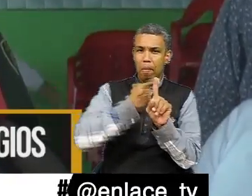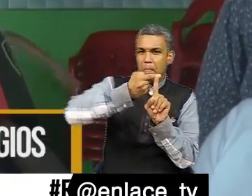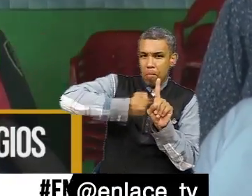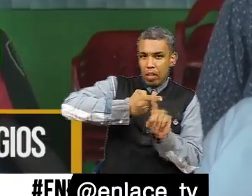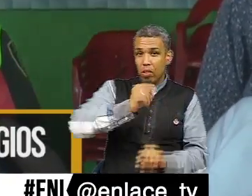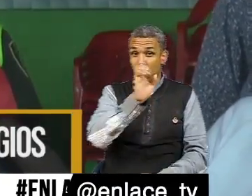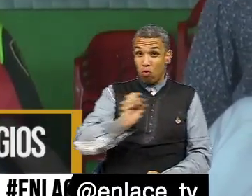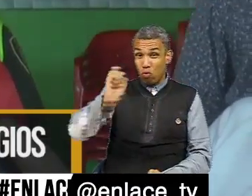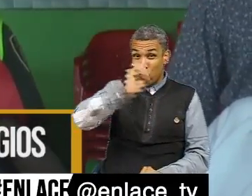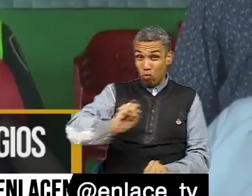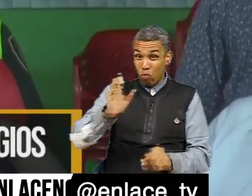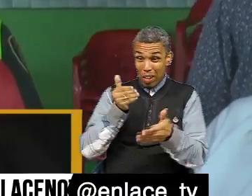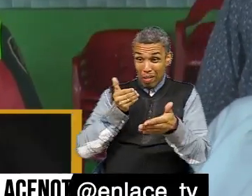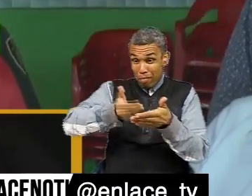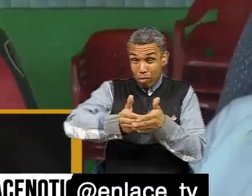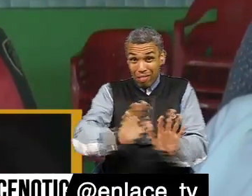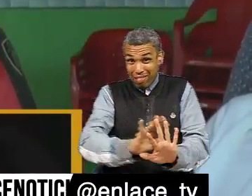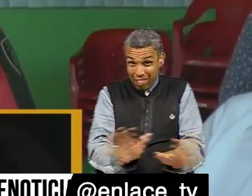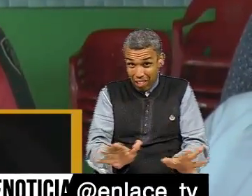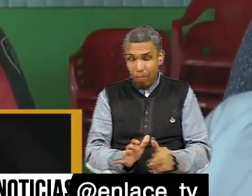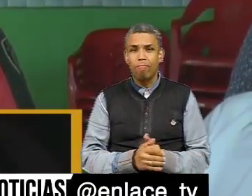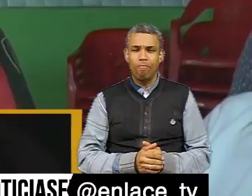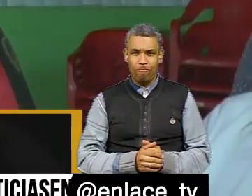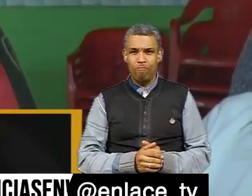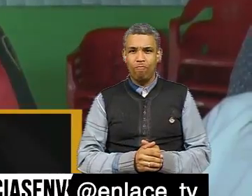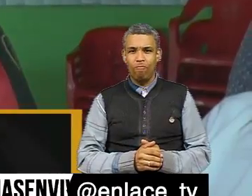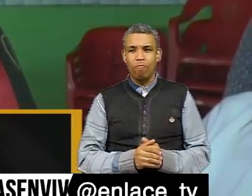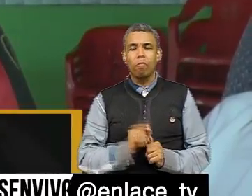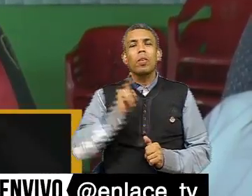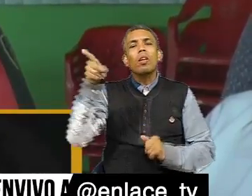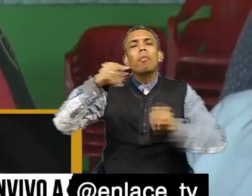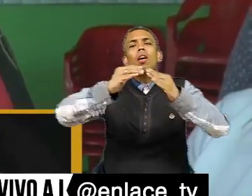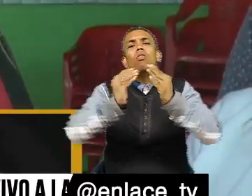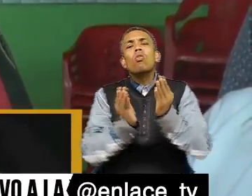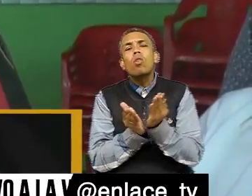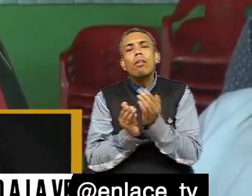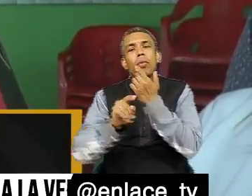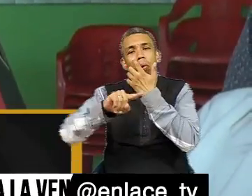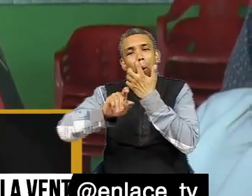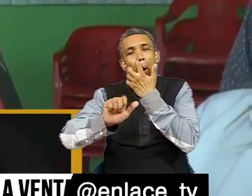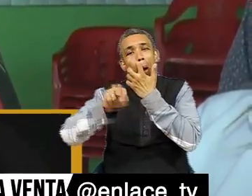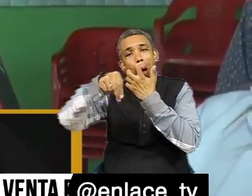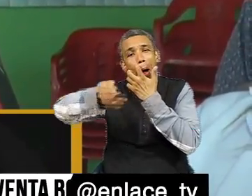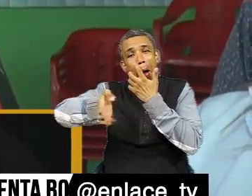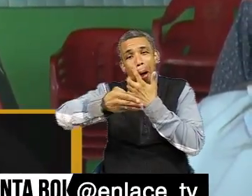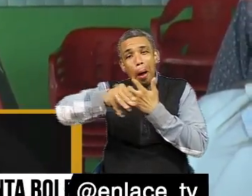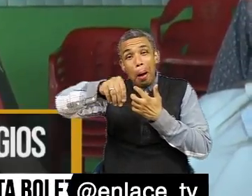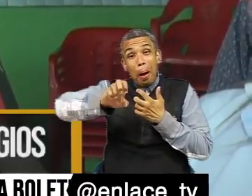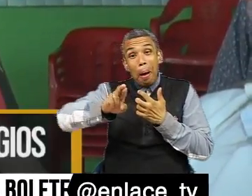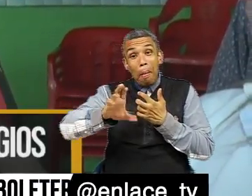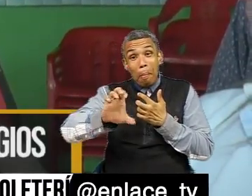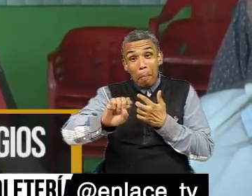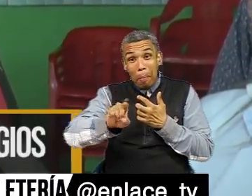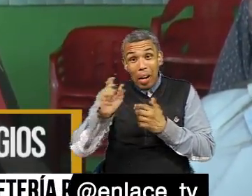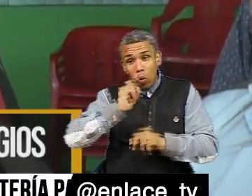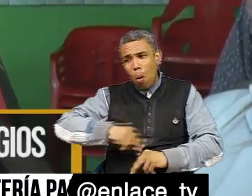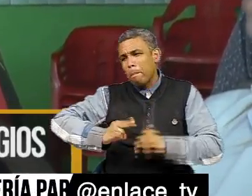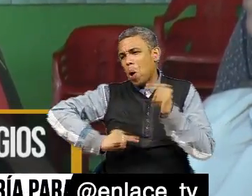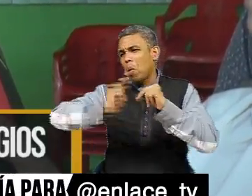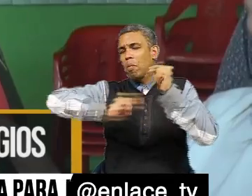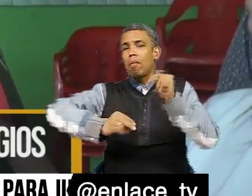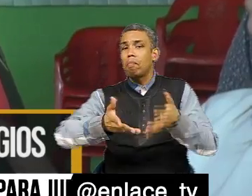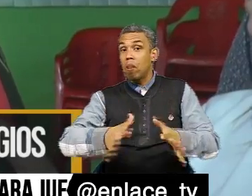estaremos ya iniciando la licitación para el colegio del Llanito. Es una inversión del orden de los 5 mil millones de